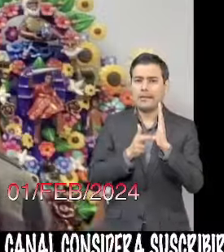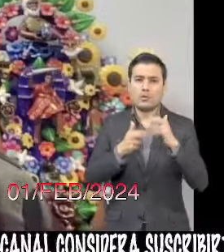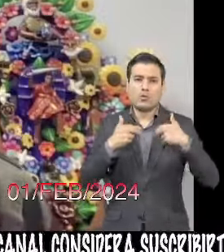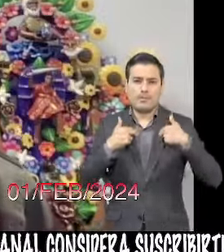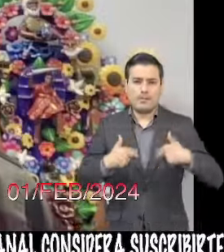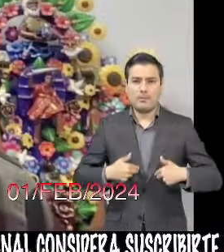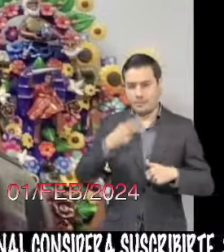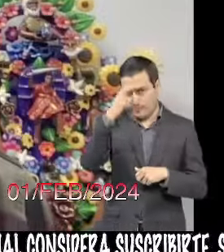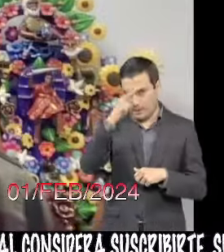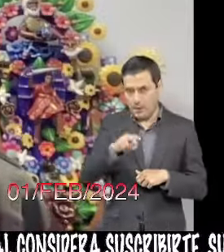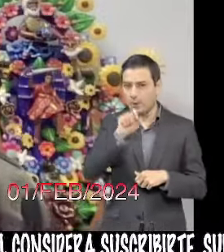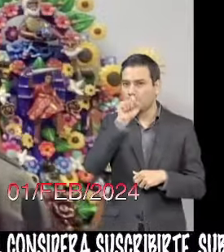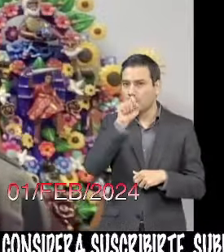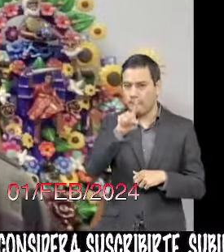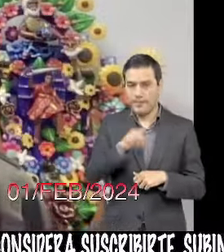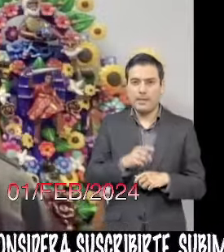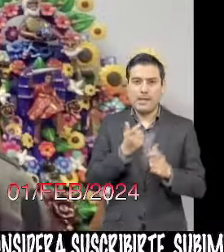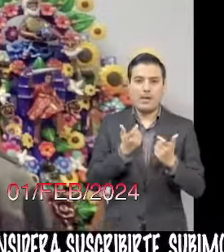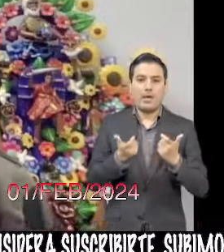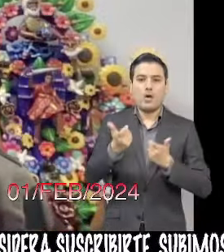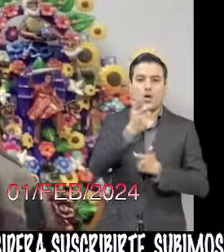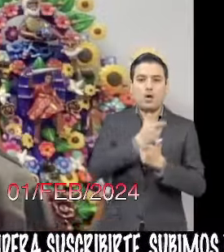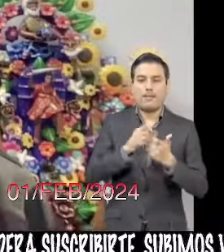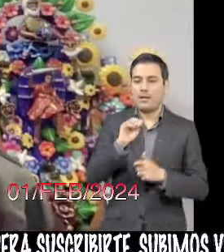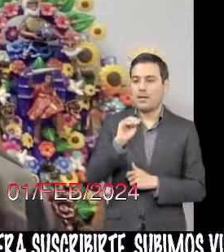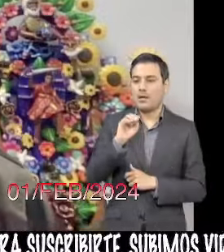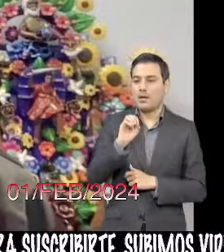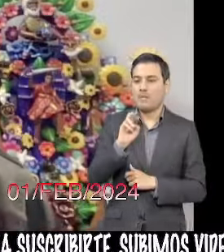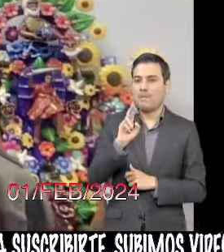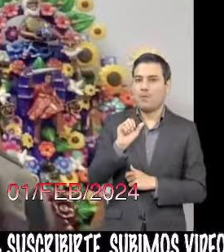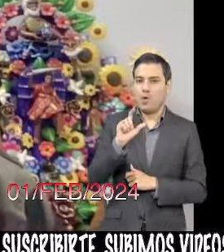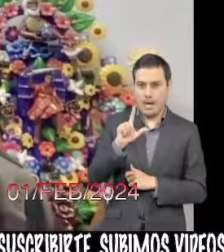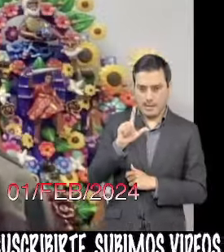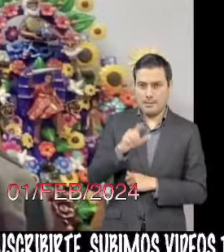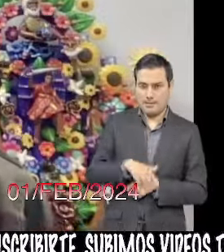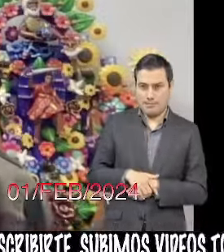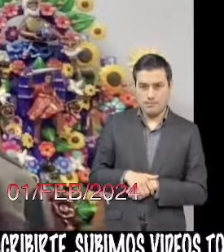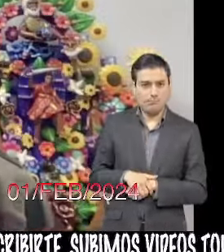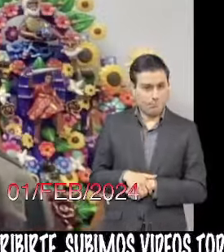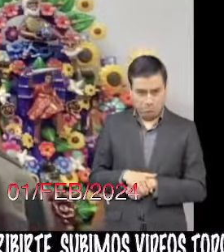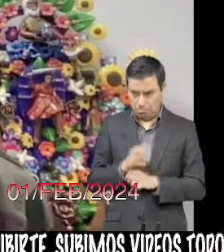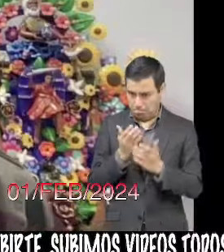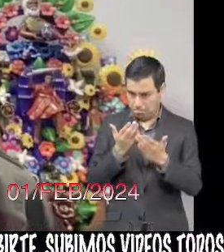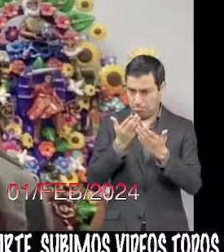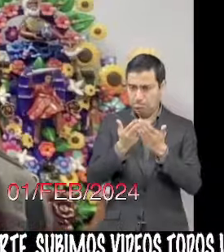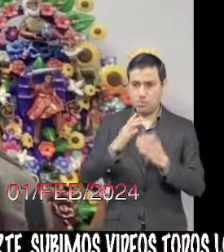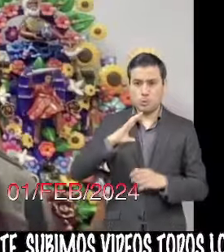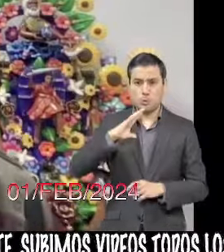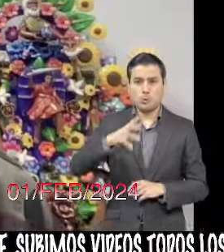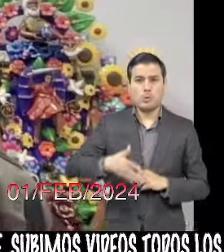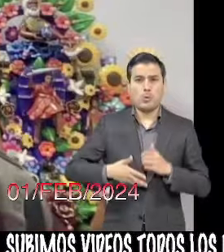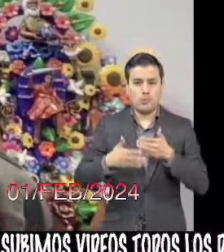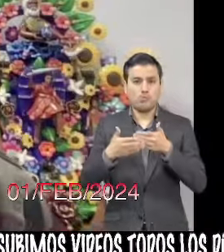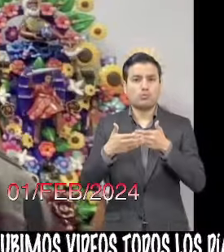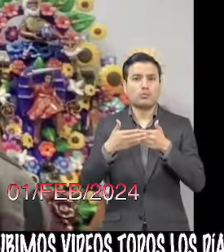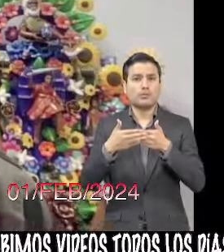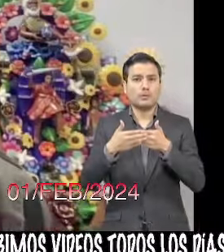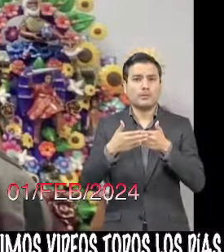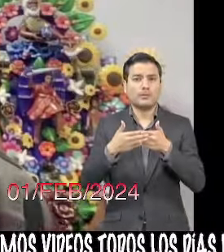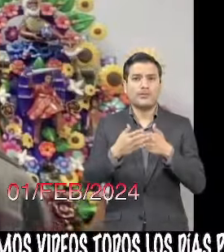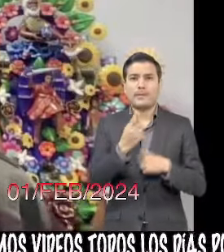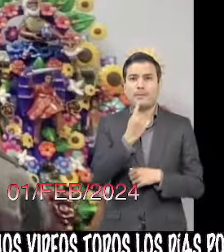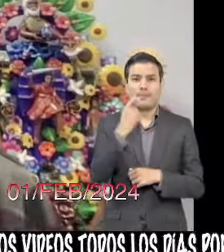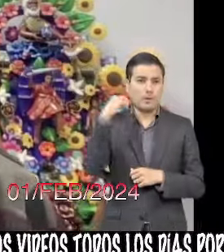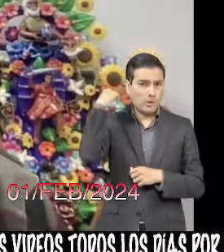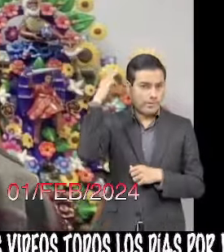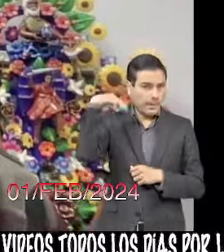la gente. Con mucho orgullo lo decimos, vamos a ir a las elecciones, a la campaña electoral el próximo 1 de marzo